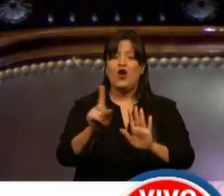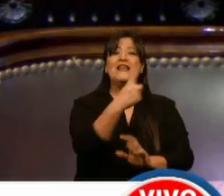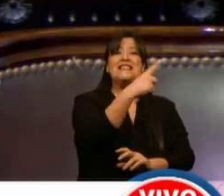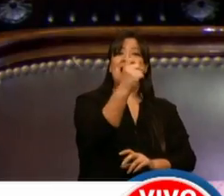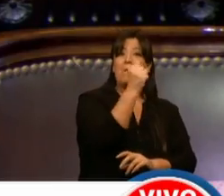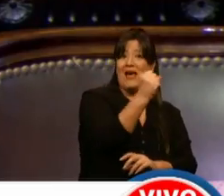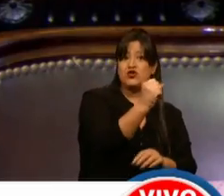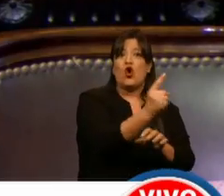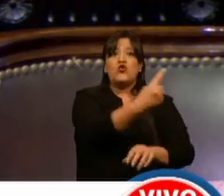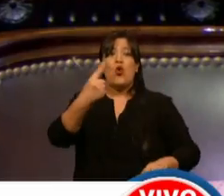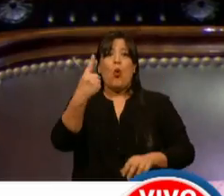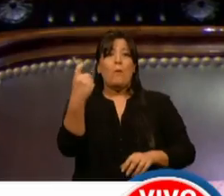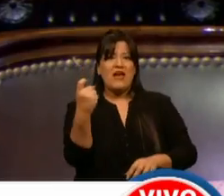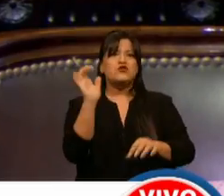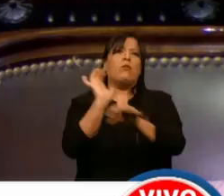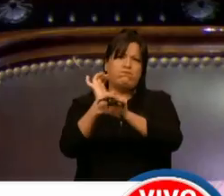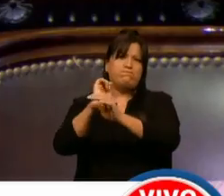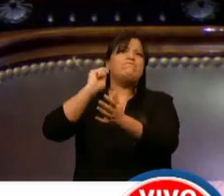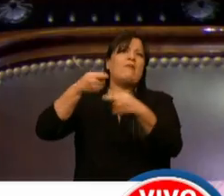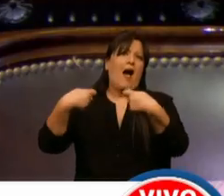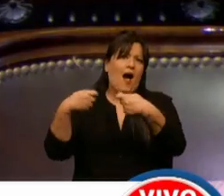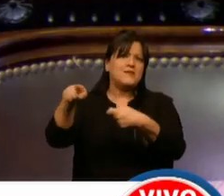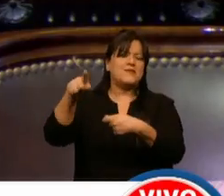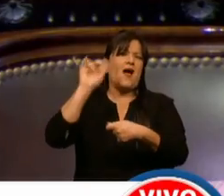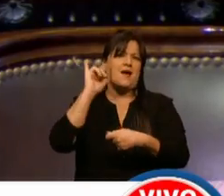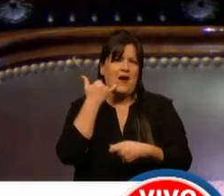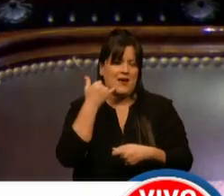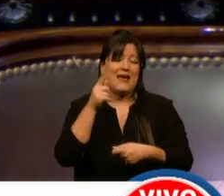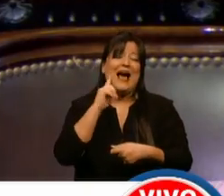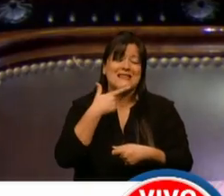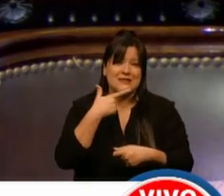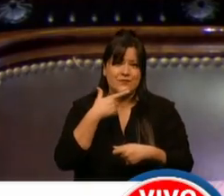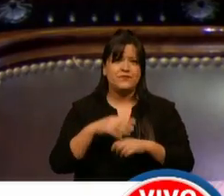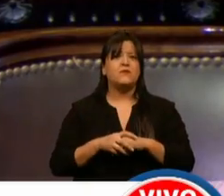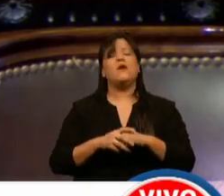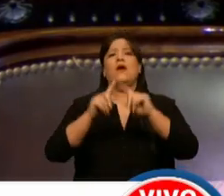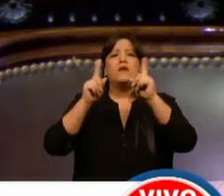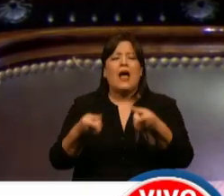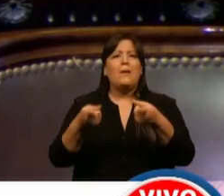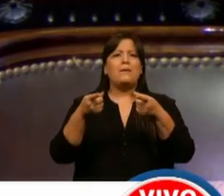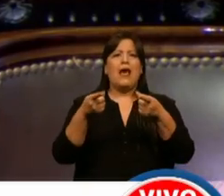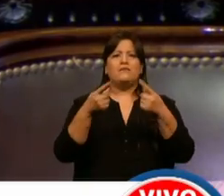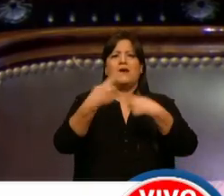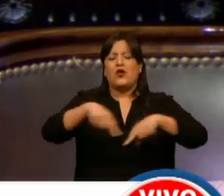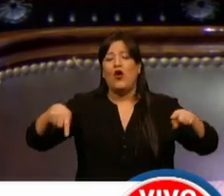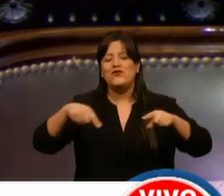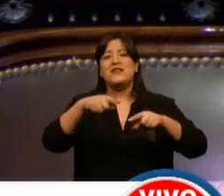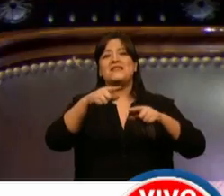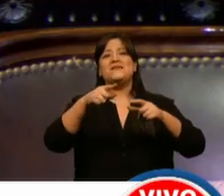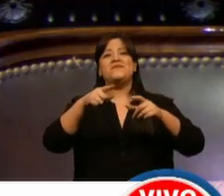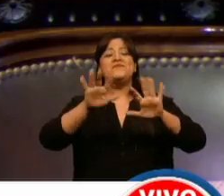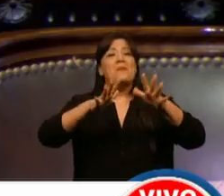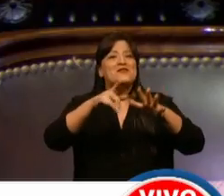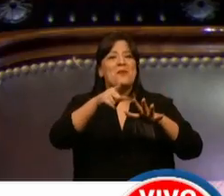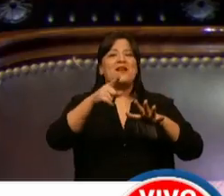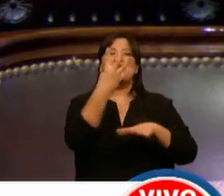pesos se gasta en el gas si le sumamos la canasta básica alimentaria estamos rondando entre